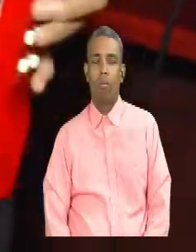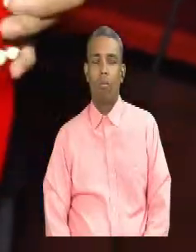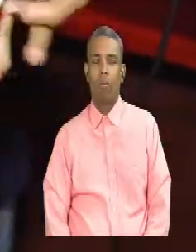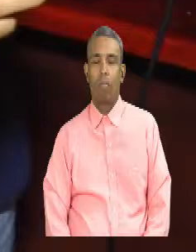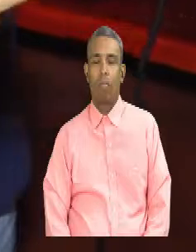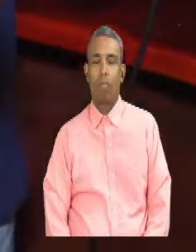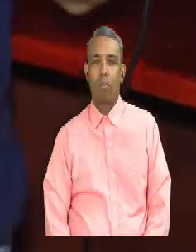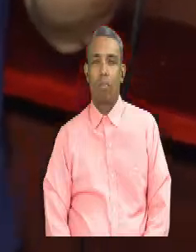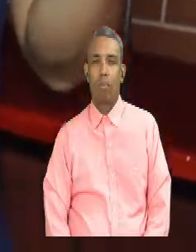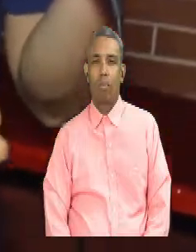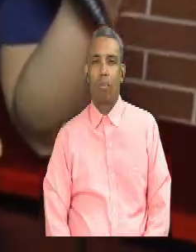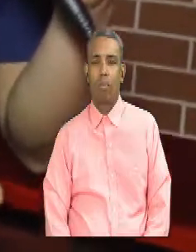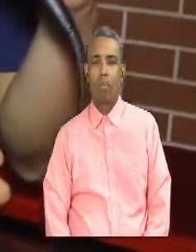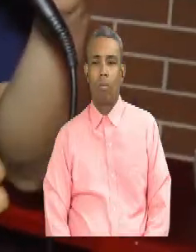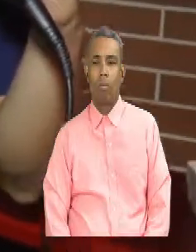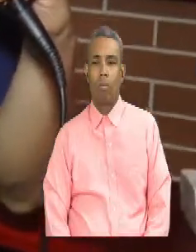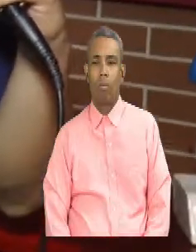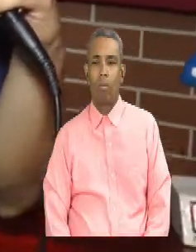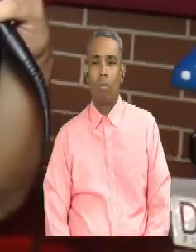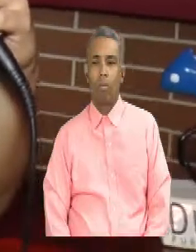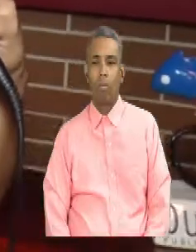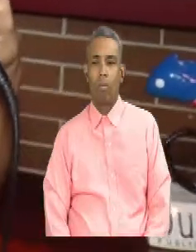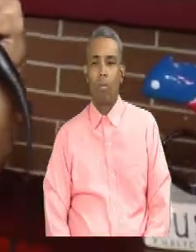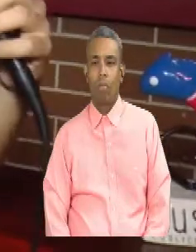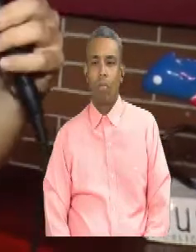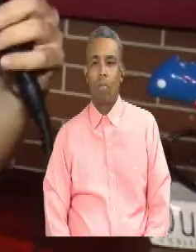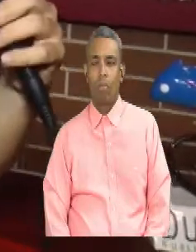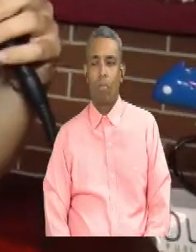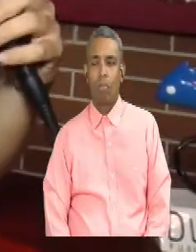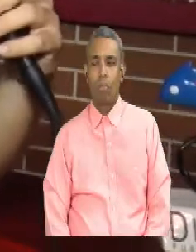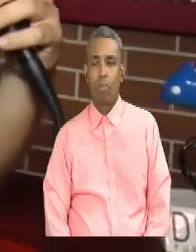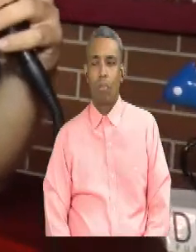espiritual, lucero, lucero,